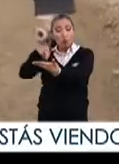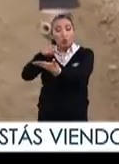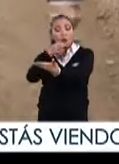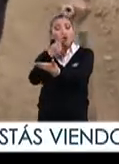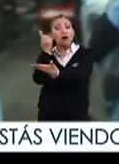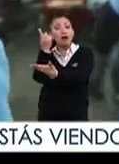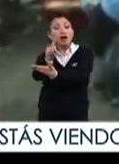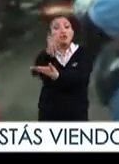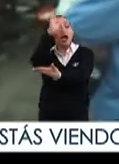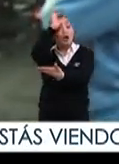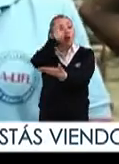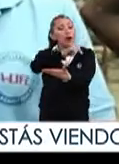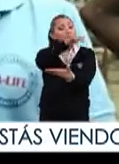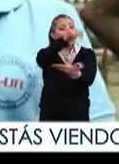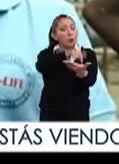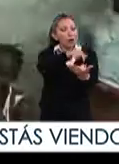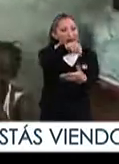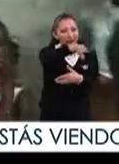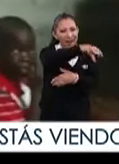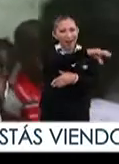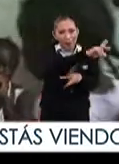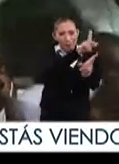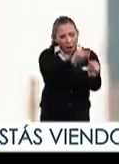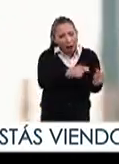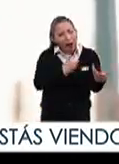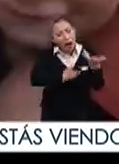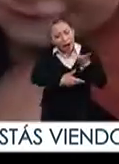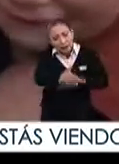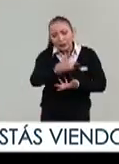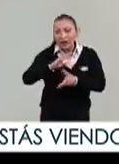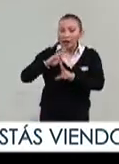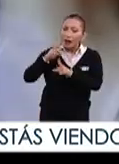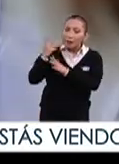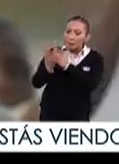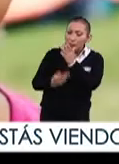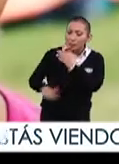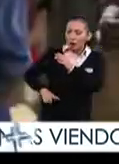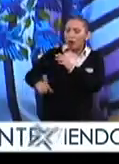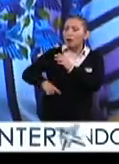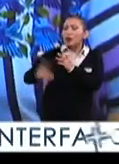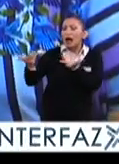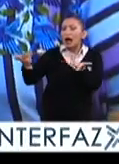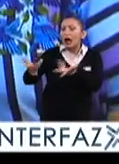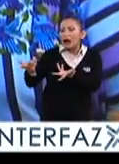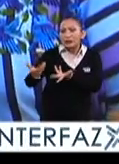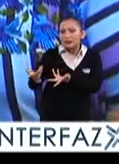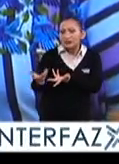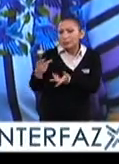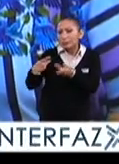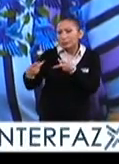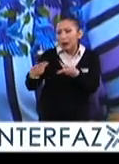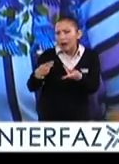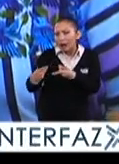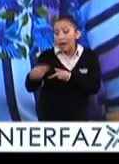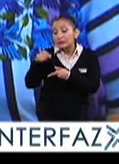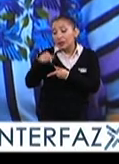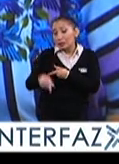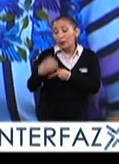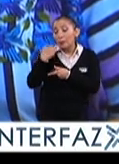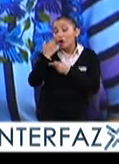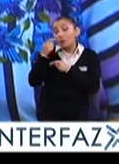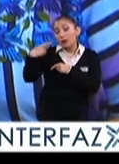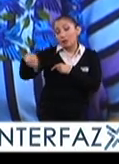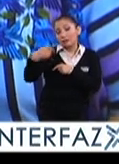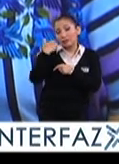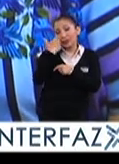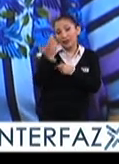y los acuerdos locales, los acuerdos de paz, los planes de gobierno, pero también esto es voluntad